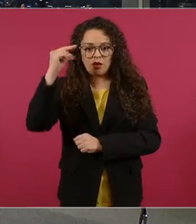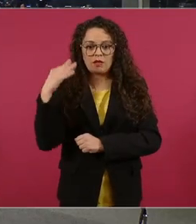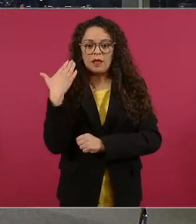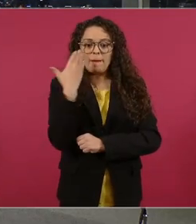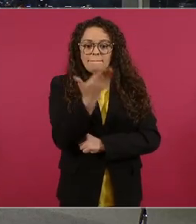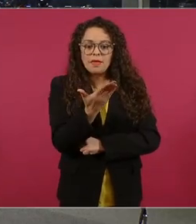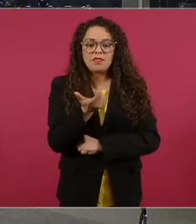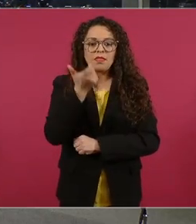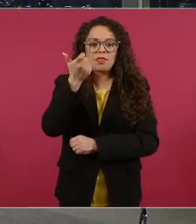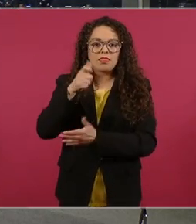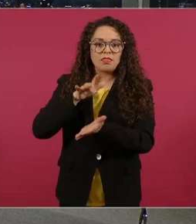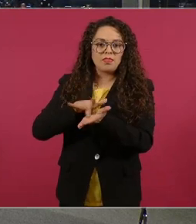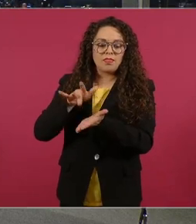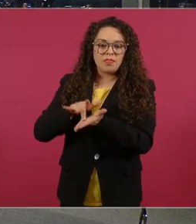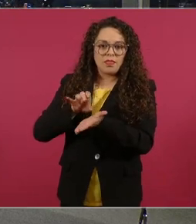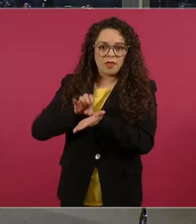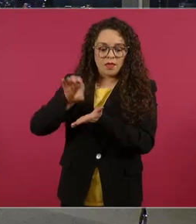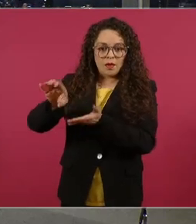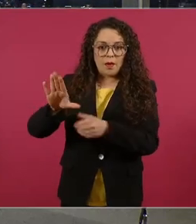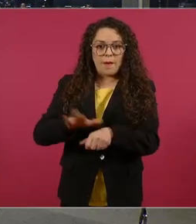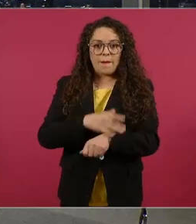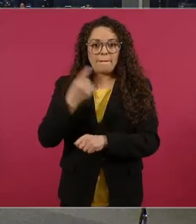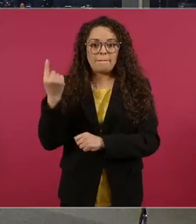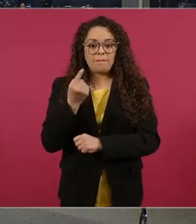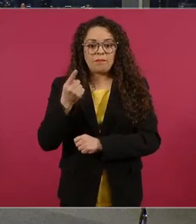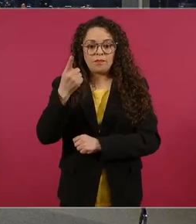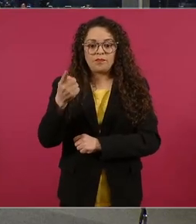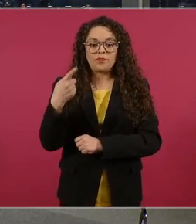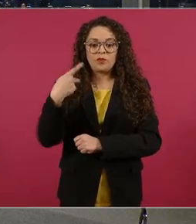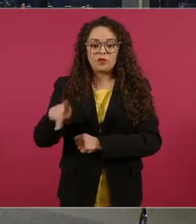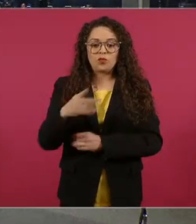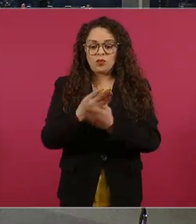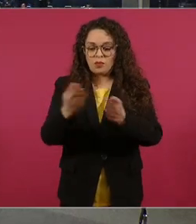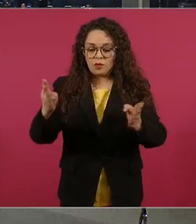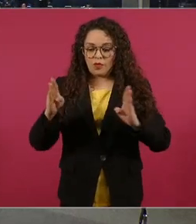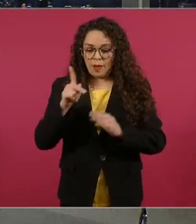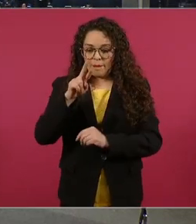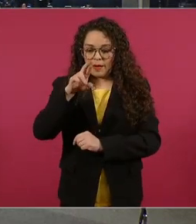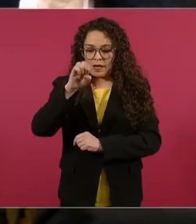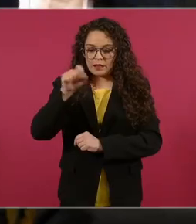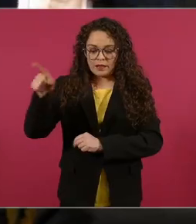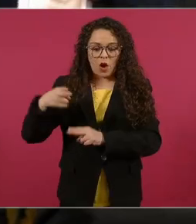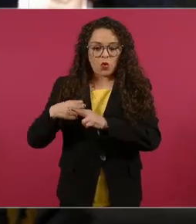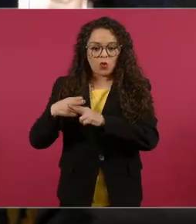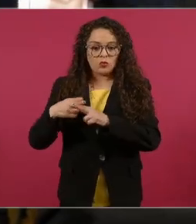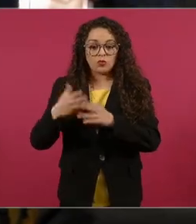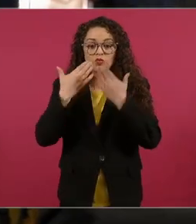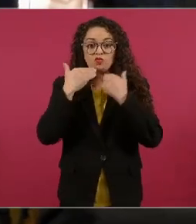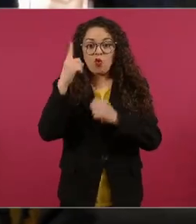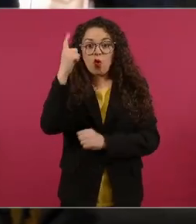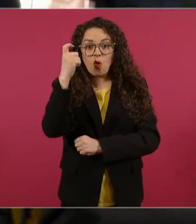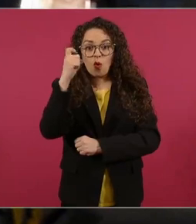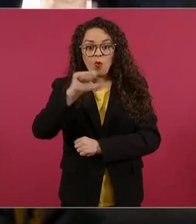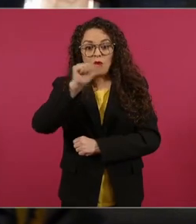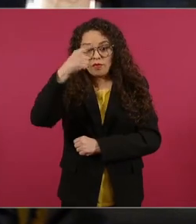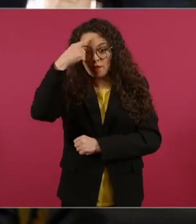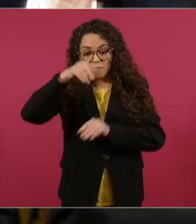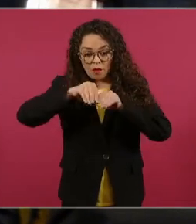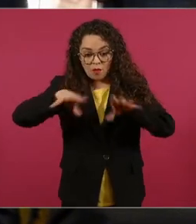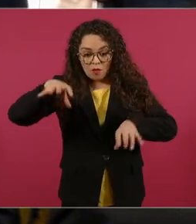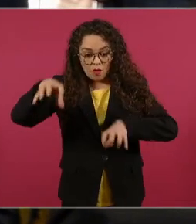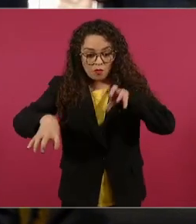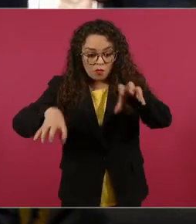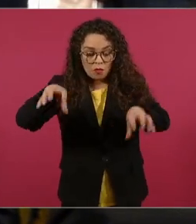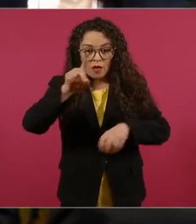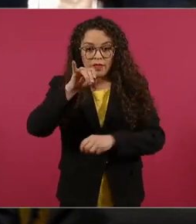apoyo, dado que no hubo agua de la presa de Cuchillo a Marte R. Gómez y después hacia los distritos. ¿Se ha avanzado en esa